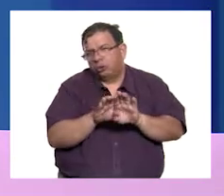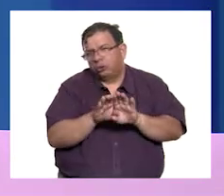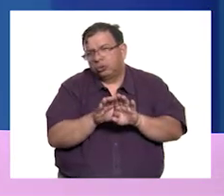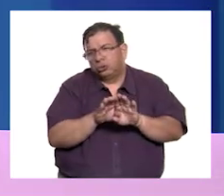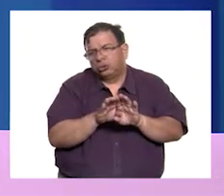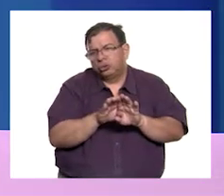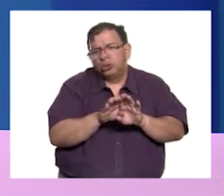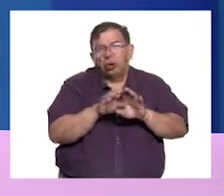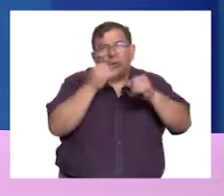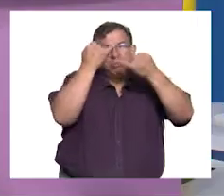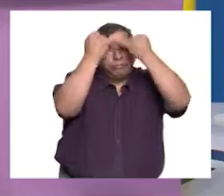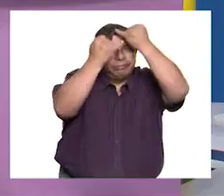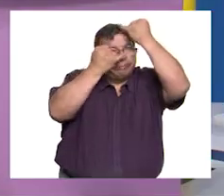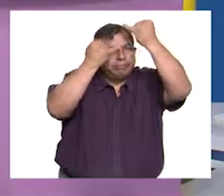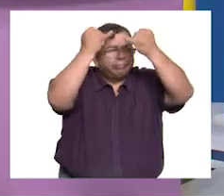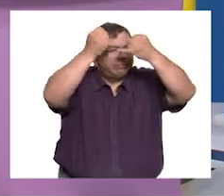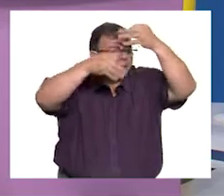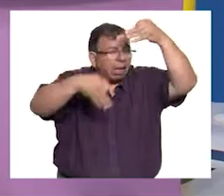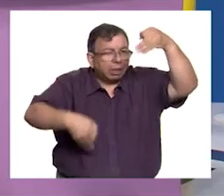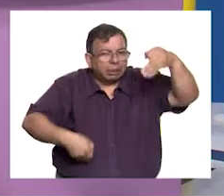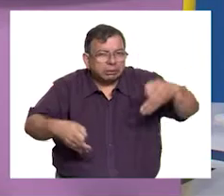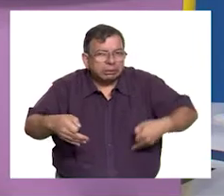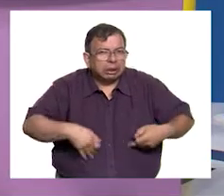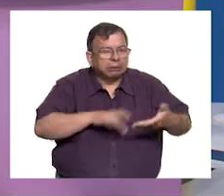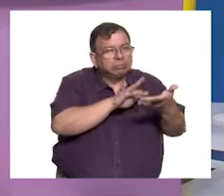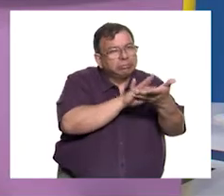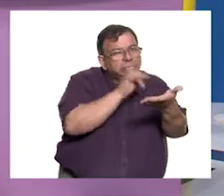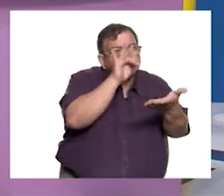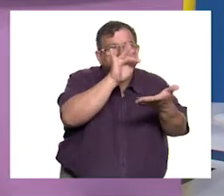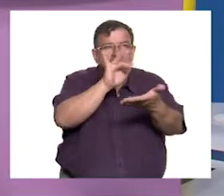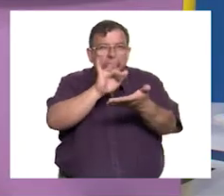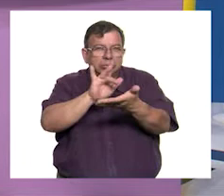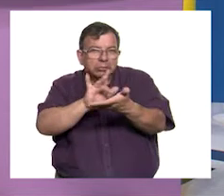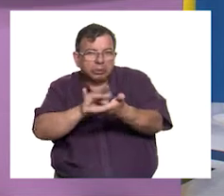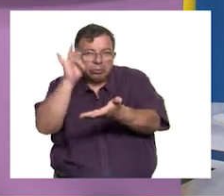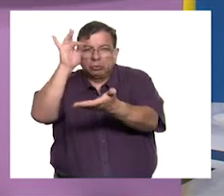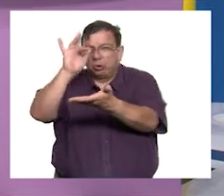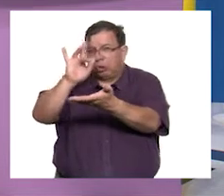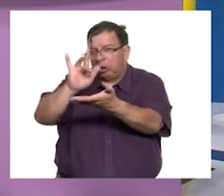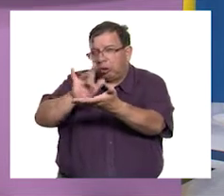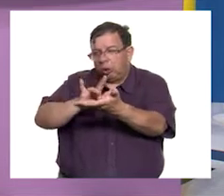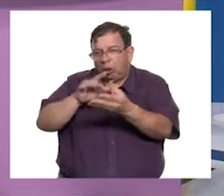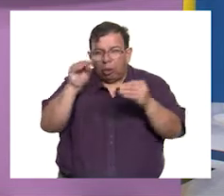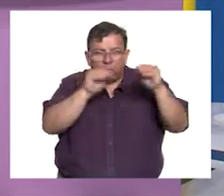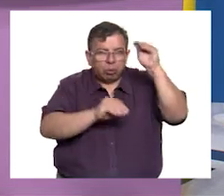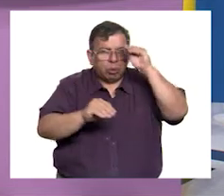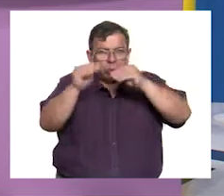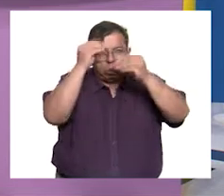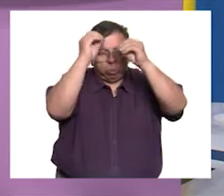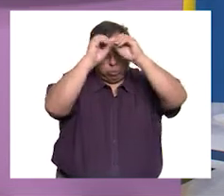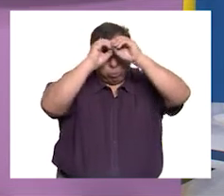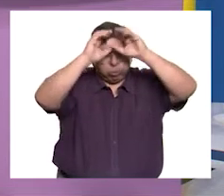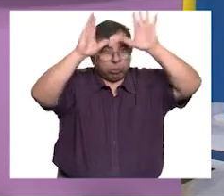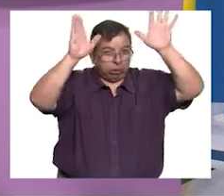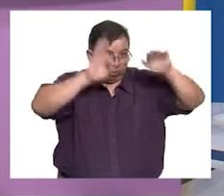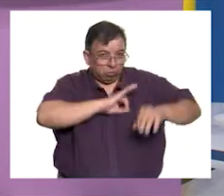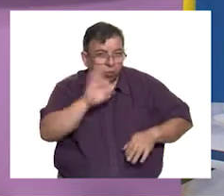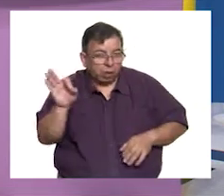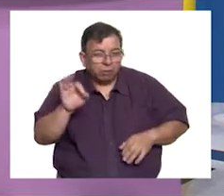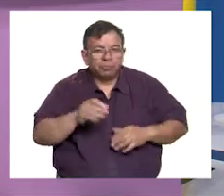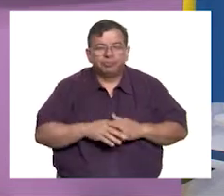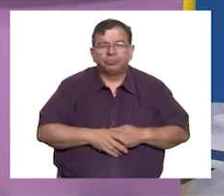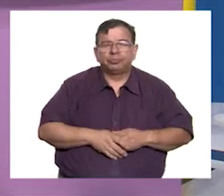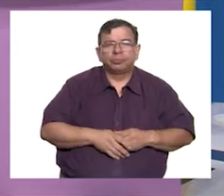una obra de teatro tomando cositas de uno, de otro y de otro y de otro? Sí,